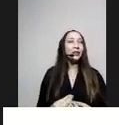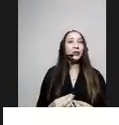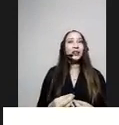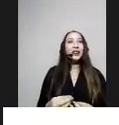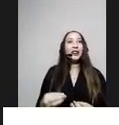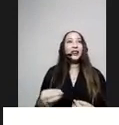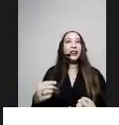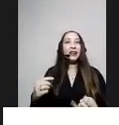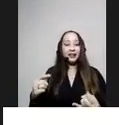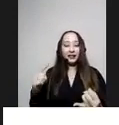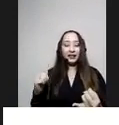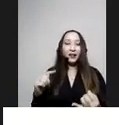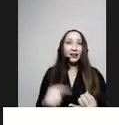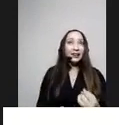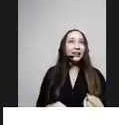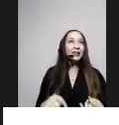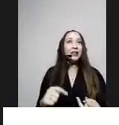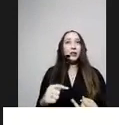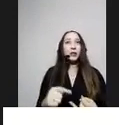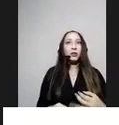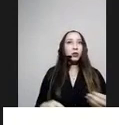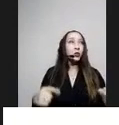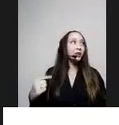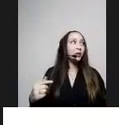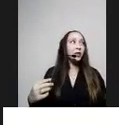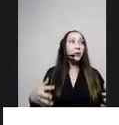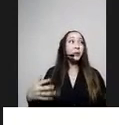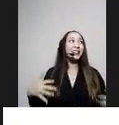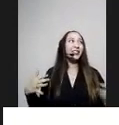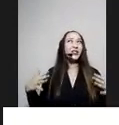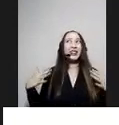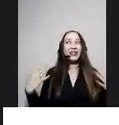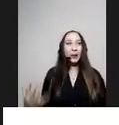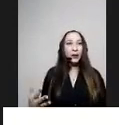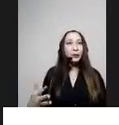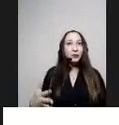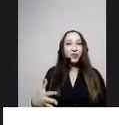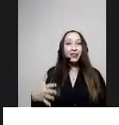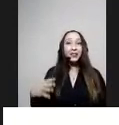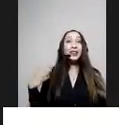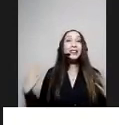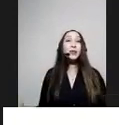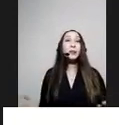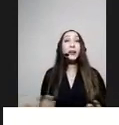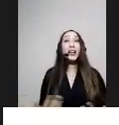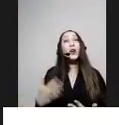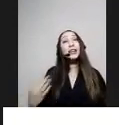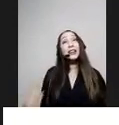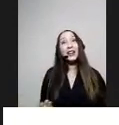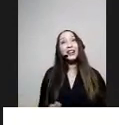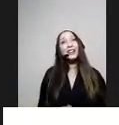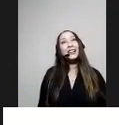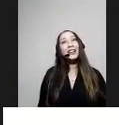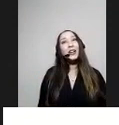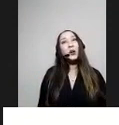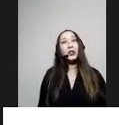tigre. Entonces, se generaba adrenalina, cortisol, todas esas hormonas que me permiten reaccionar rápido y salvar mi vida. Hoy el